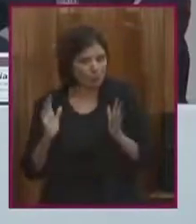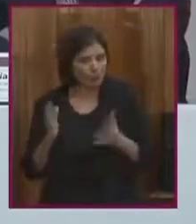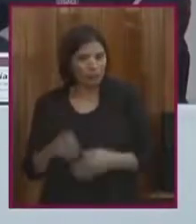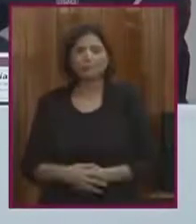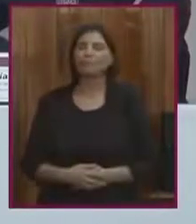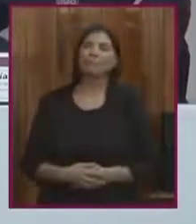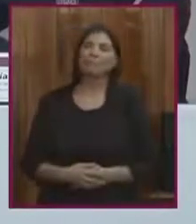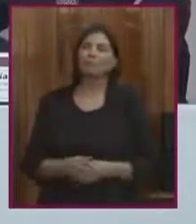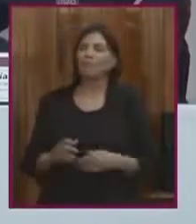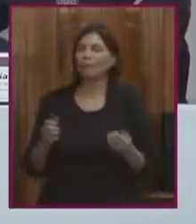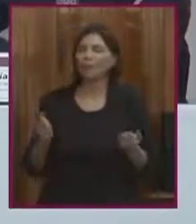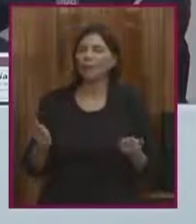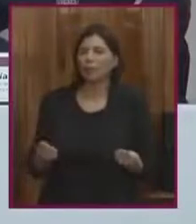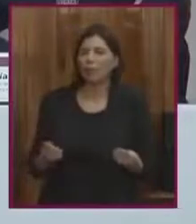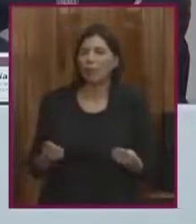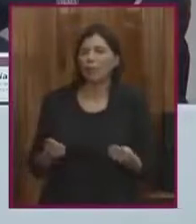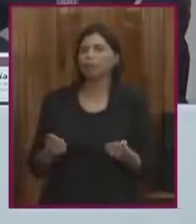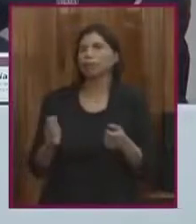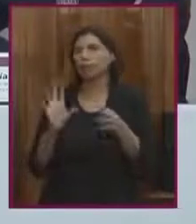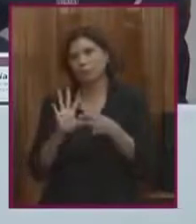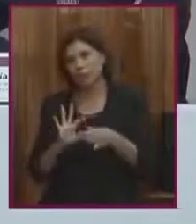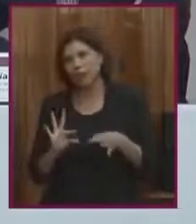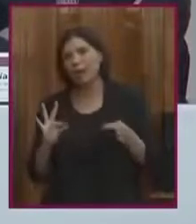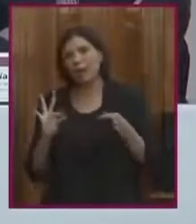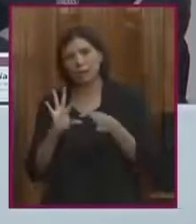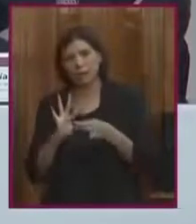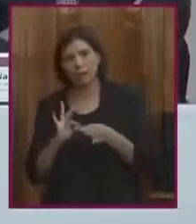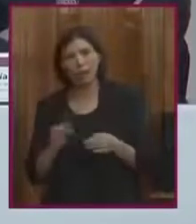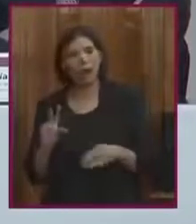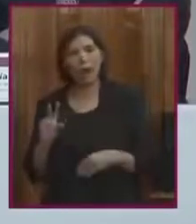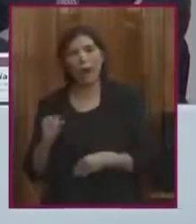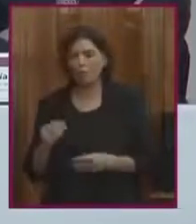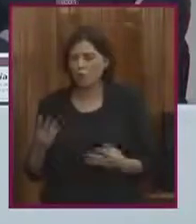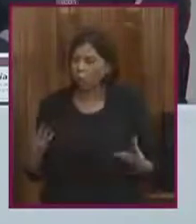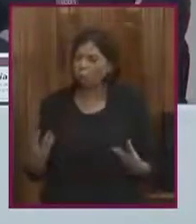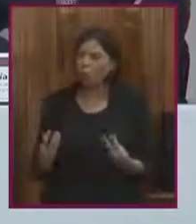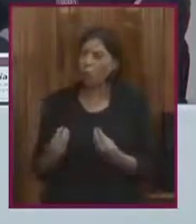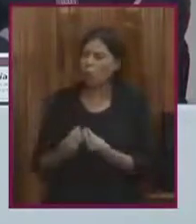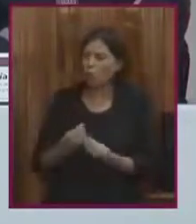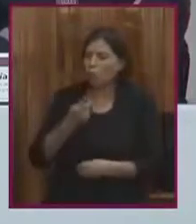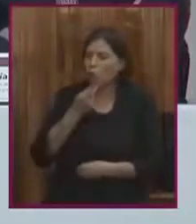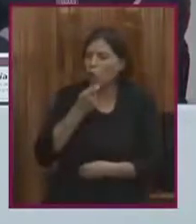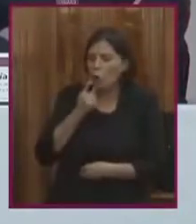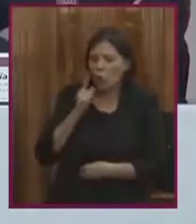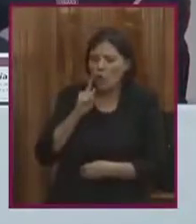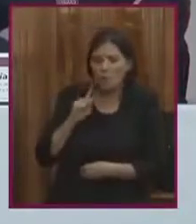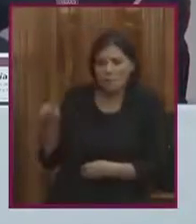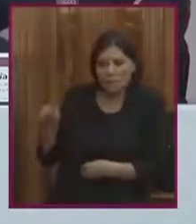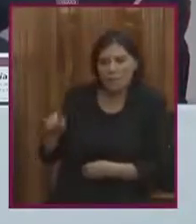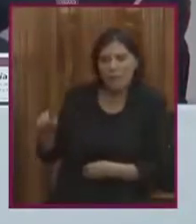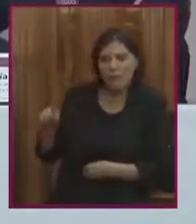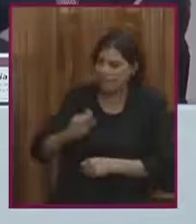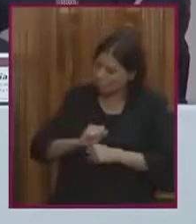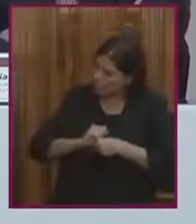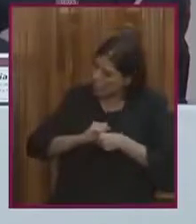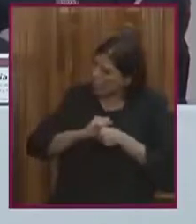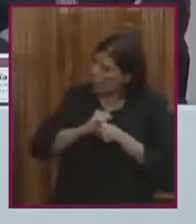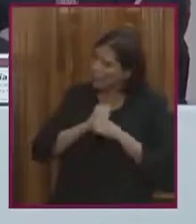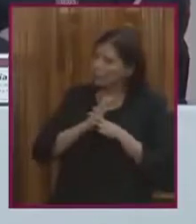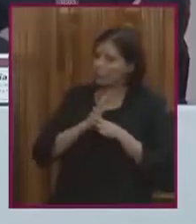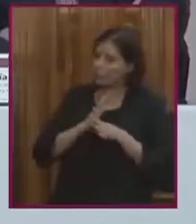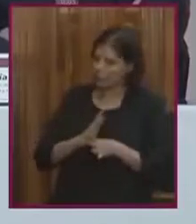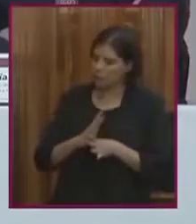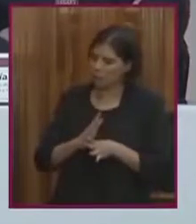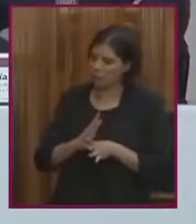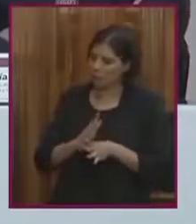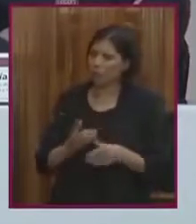no chorera, no rollo, sino con los niños expresándose ante los